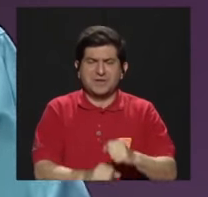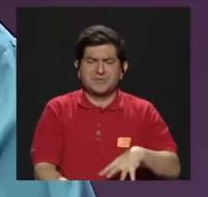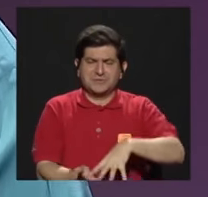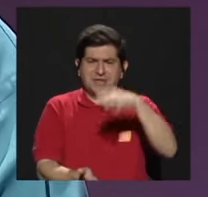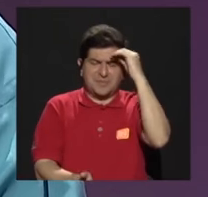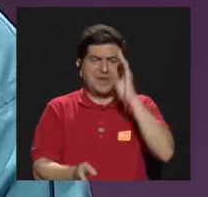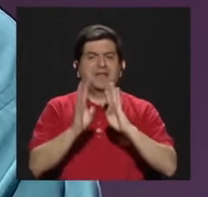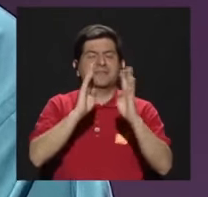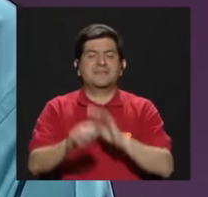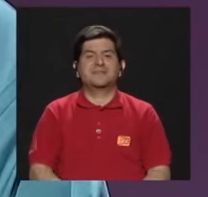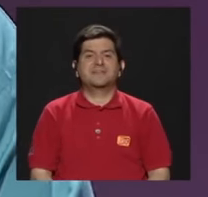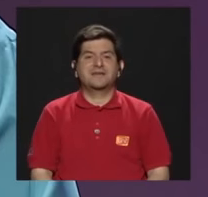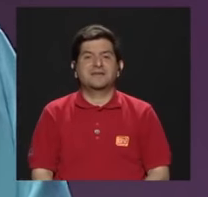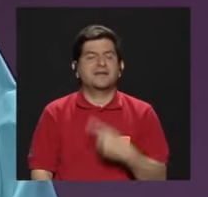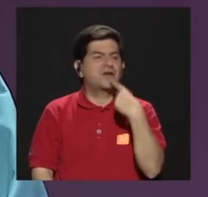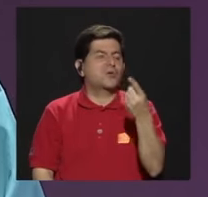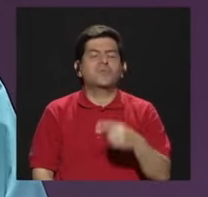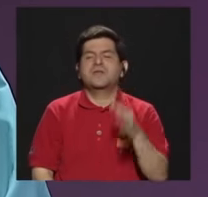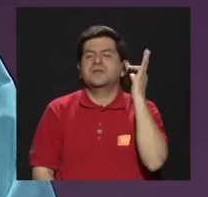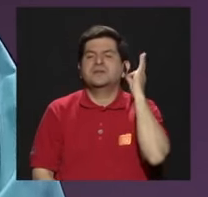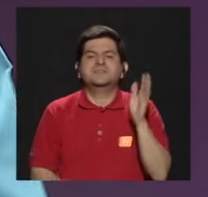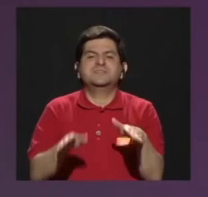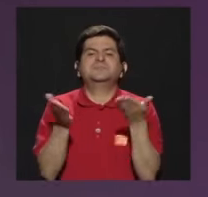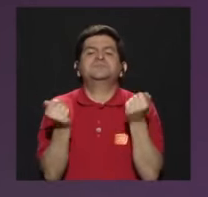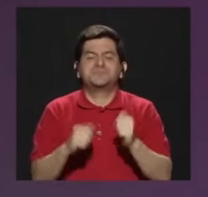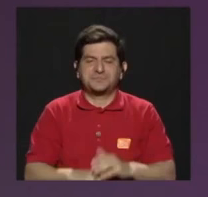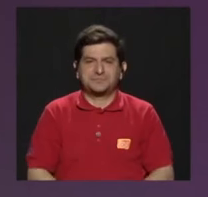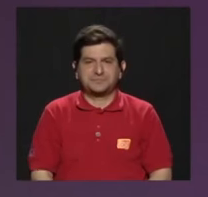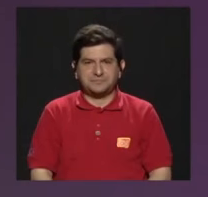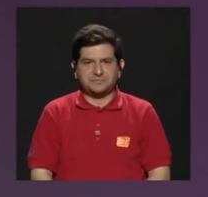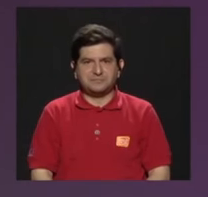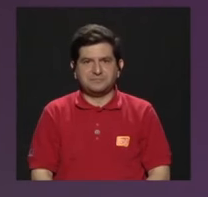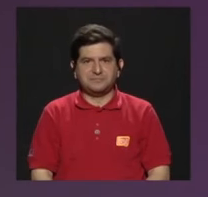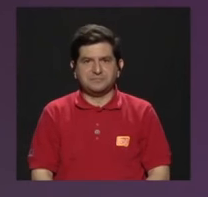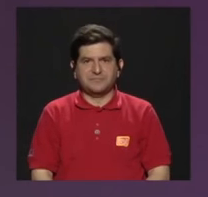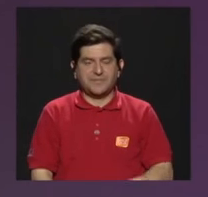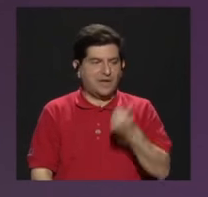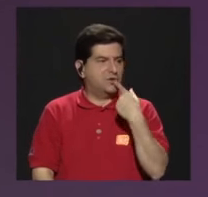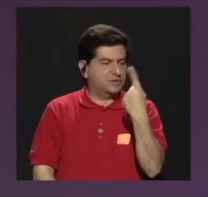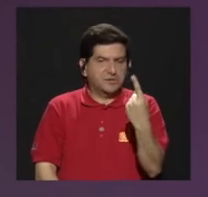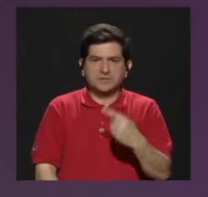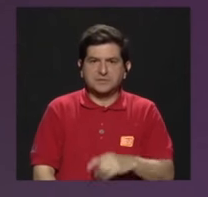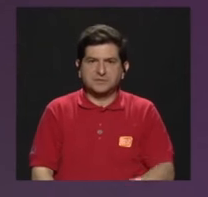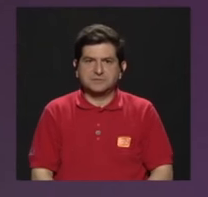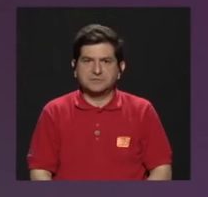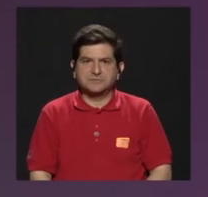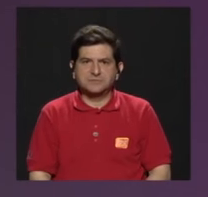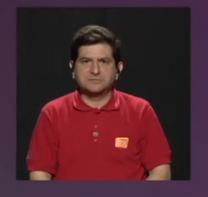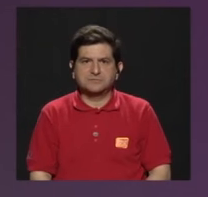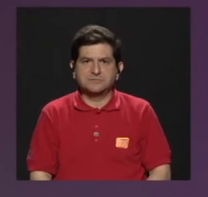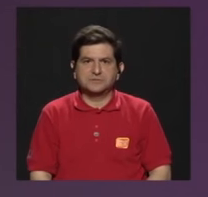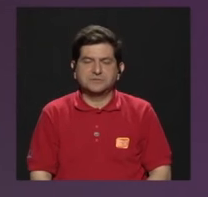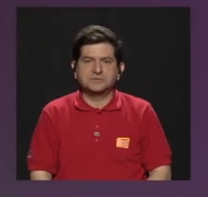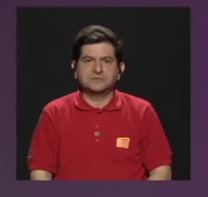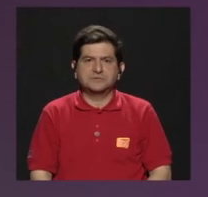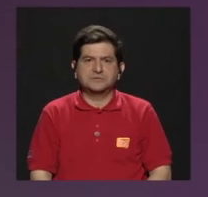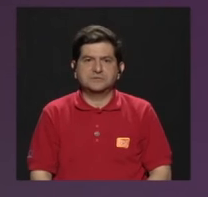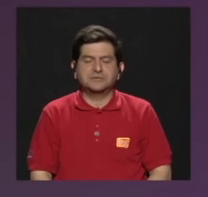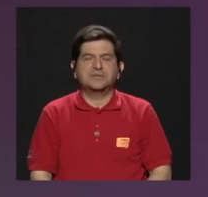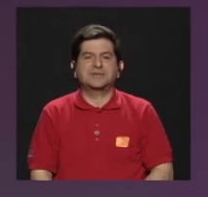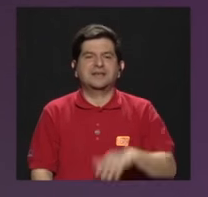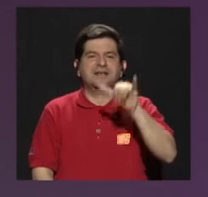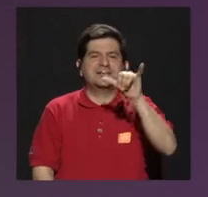hablar. Dice, ¿cómo le dice usted a las mujeres? Y el bebé se vuelve y dice, oye,